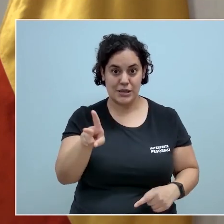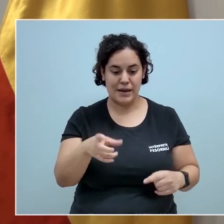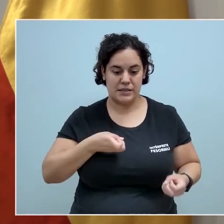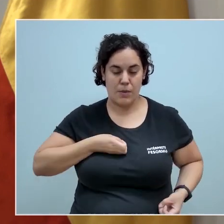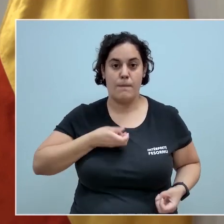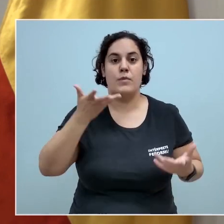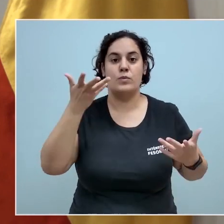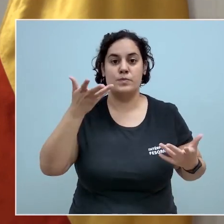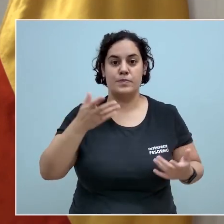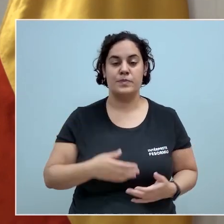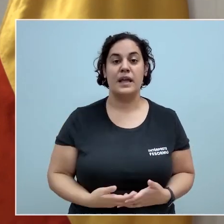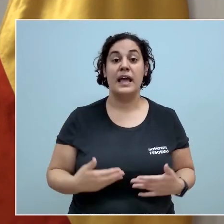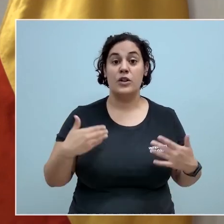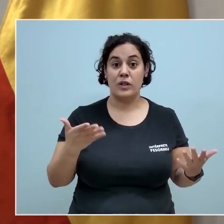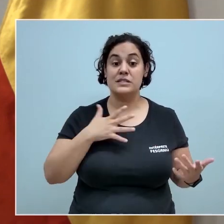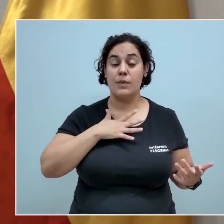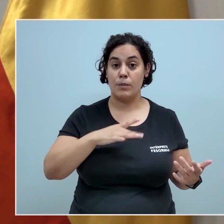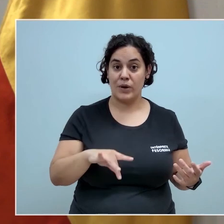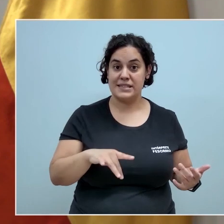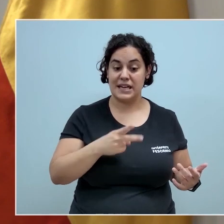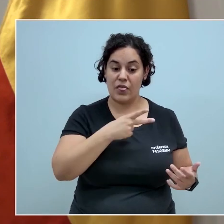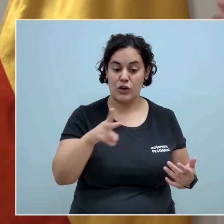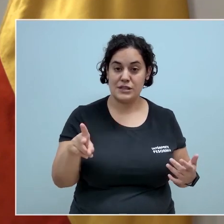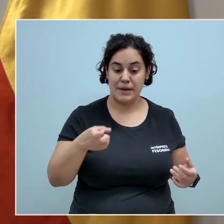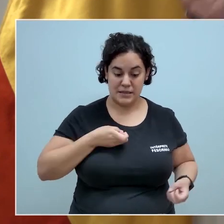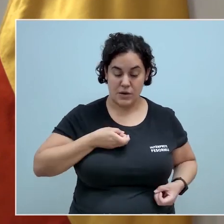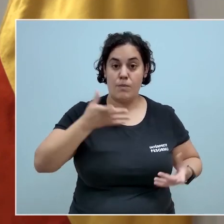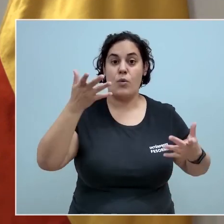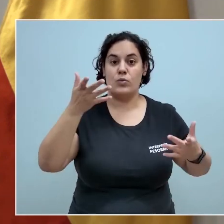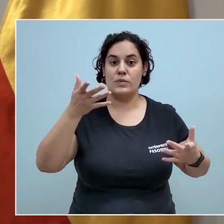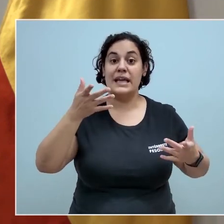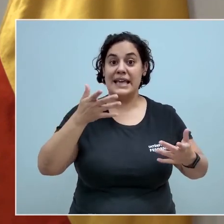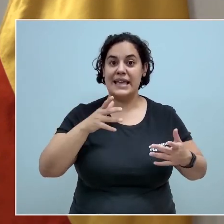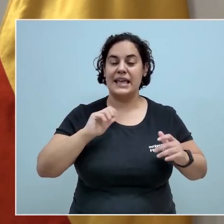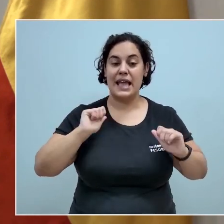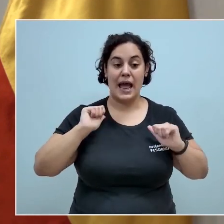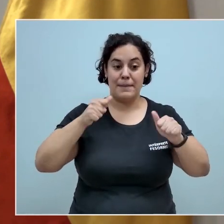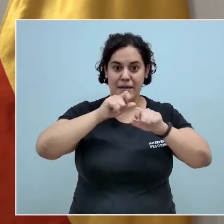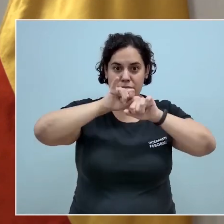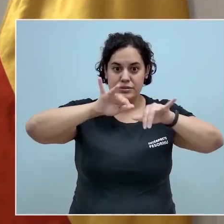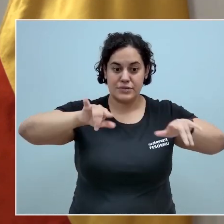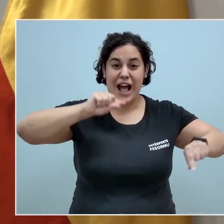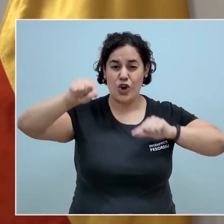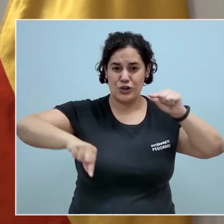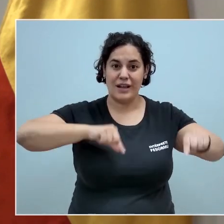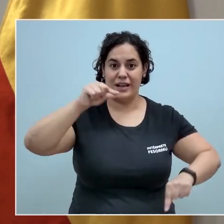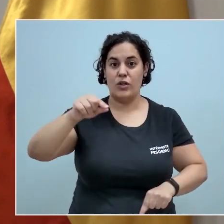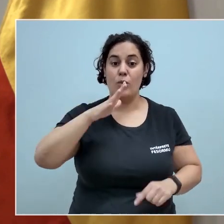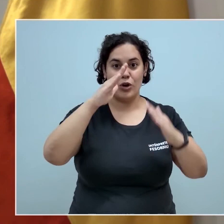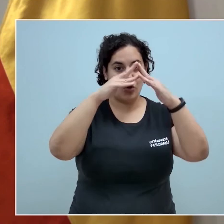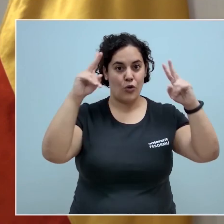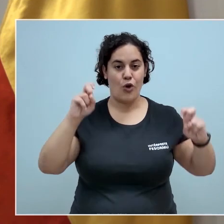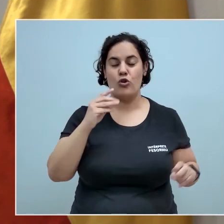Entonces tenemos gente que se ha positivizado al cabo de 7 días, que ha contagiado y ha iniciado una cadena de contagios por no haber hecho la cuarentena. Con lo